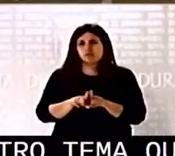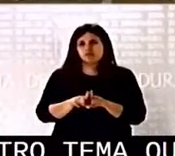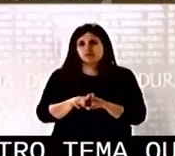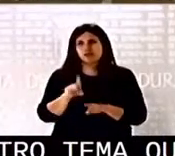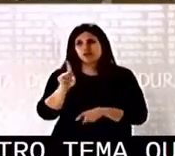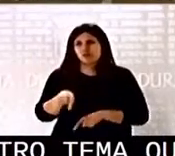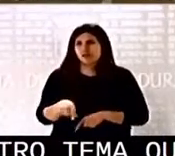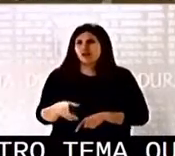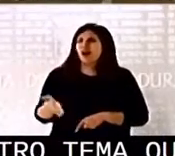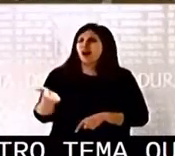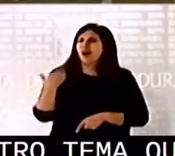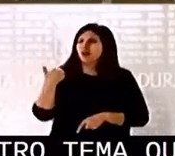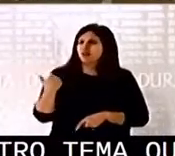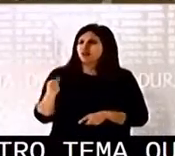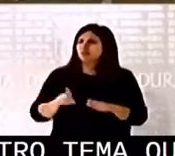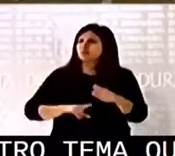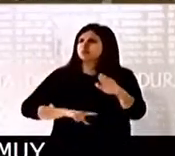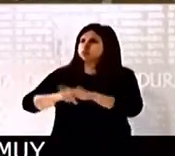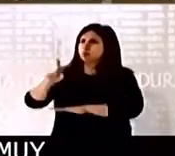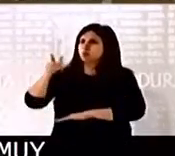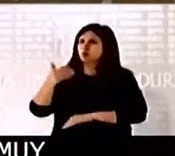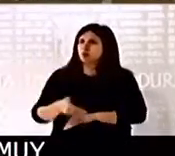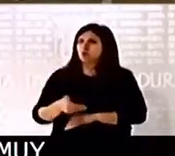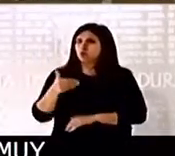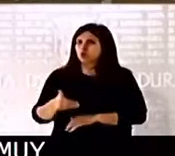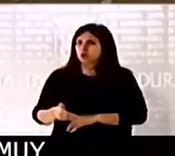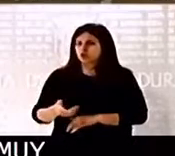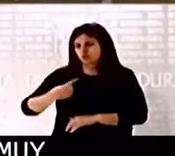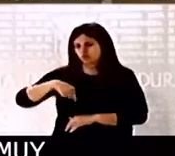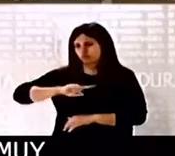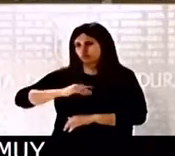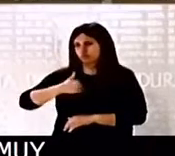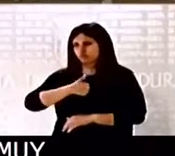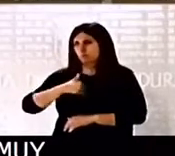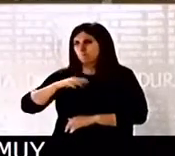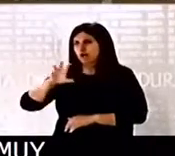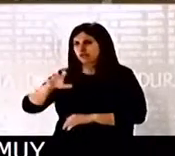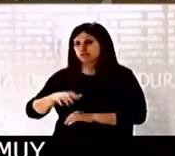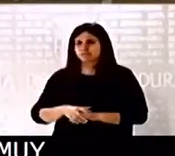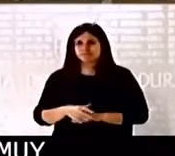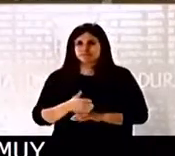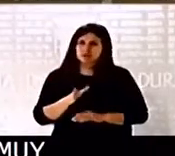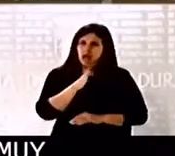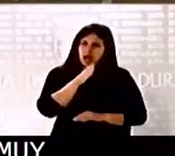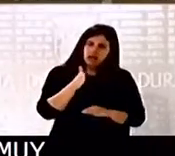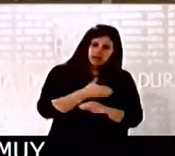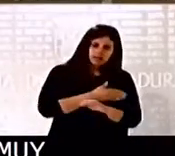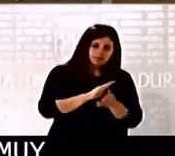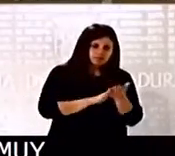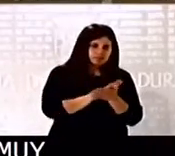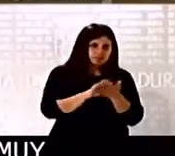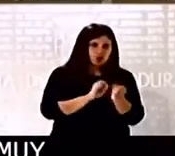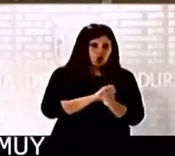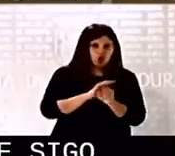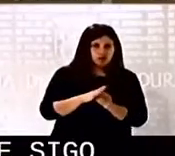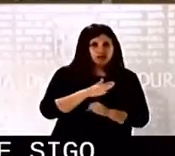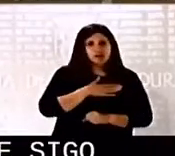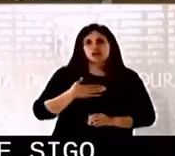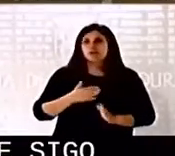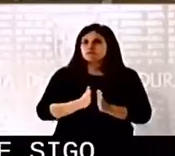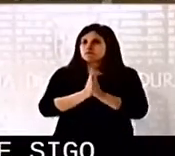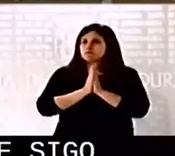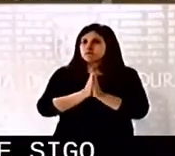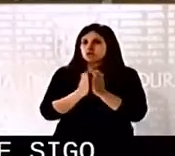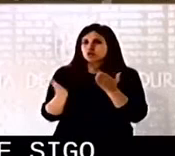supuso ayer un avance muy importante como país, quiero decirles que sigo llamando a la responsabilidad de